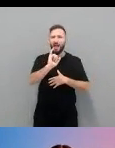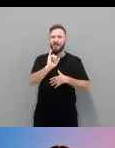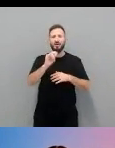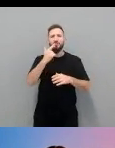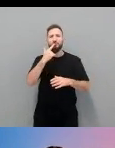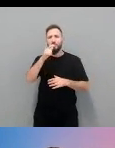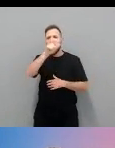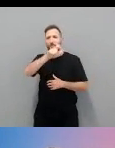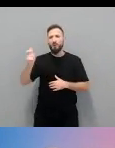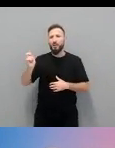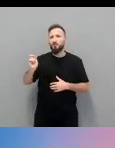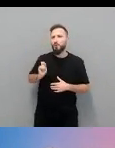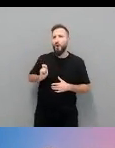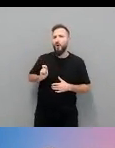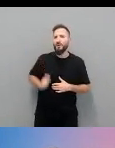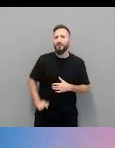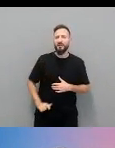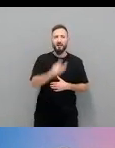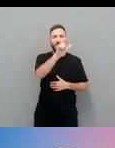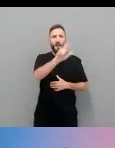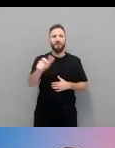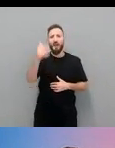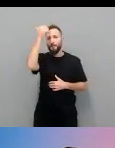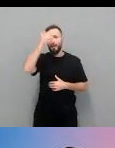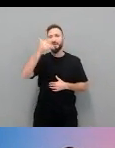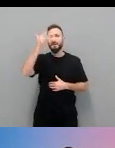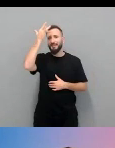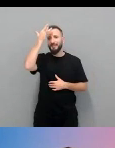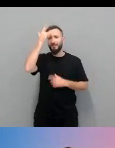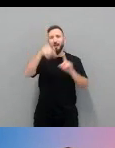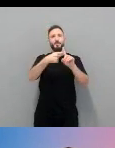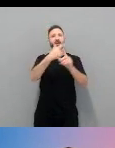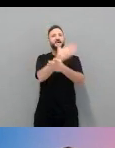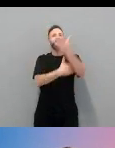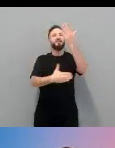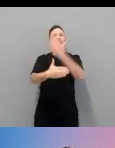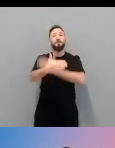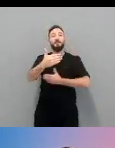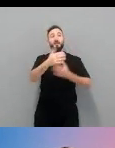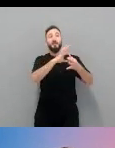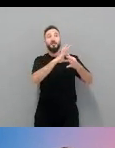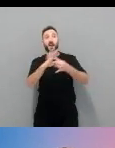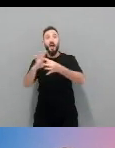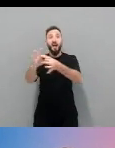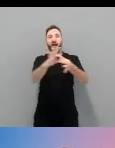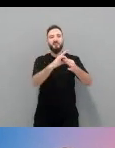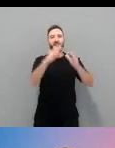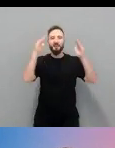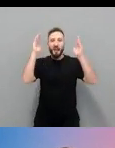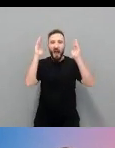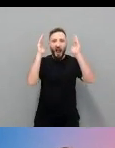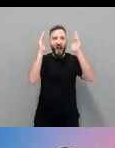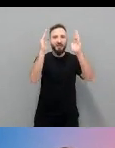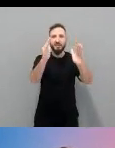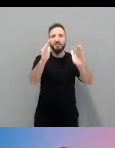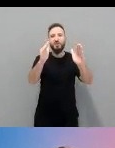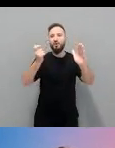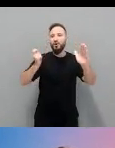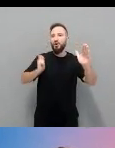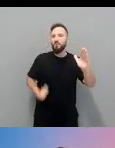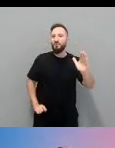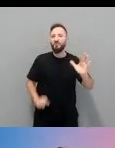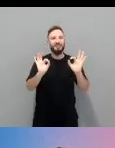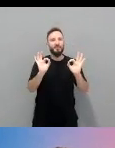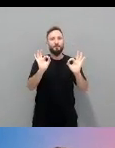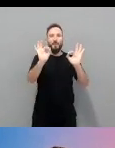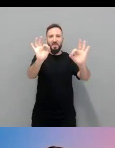en la atención a personas con parálisis cerebral y discapacidades afines es lo que sabemos hacer, es en lo que estamos centrados,